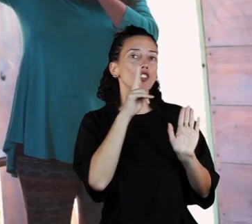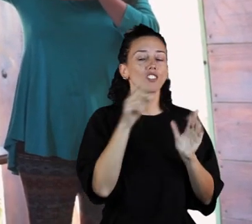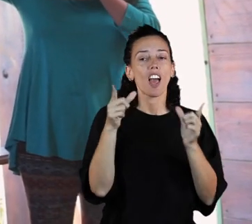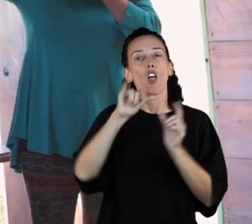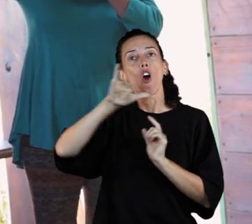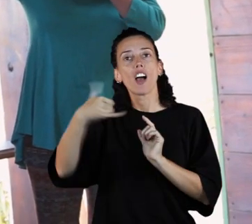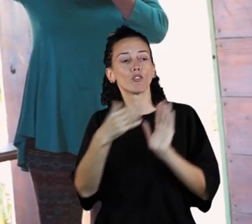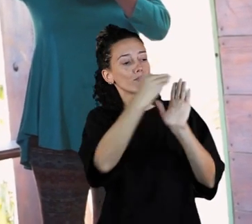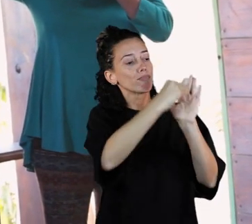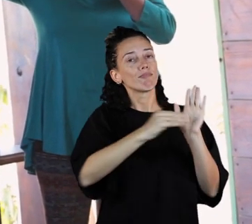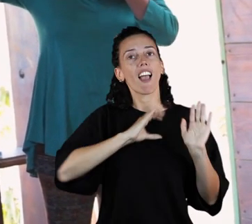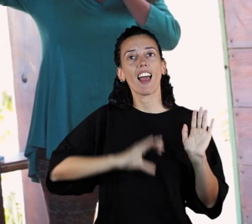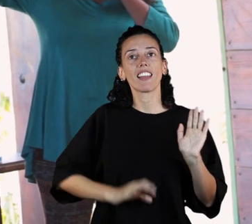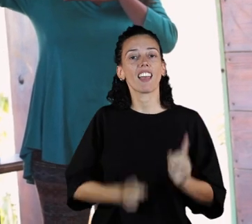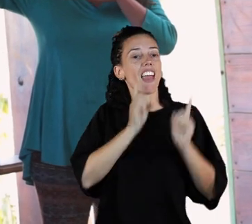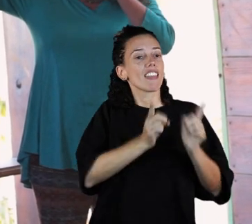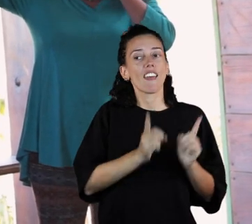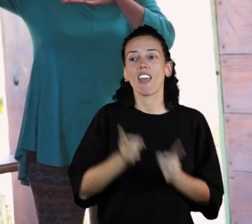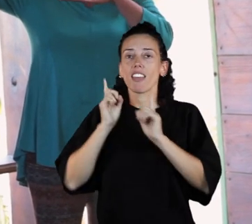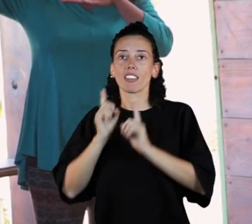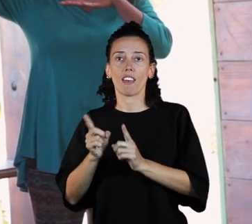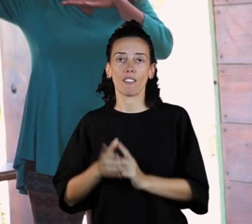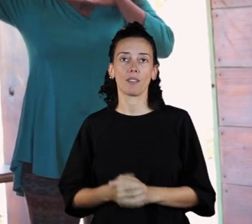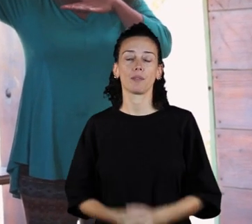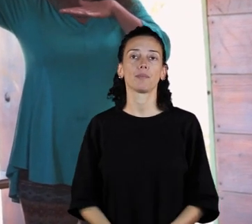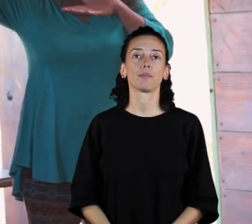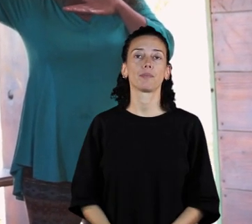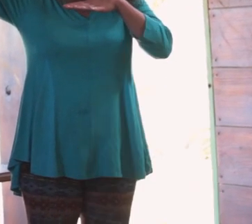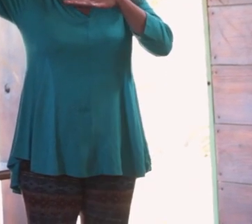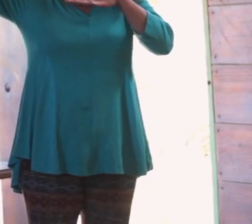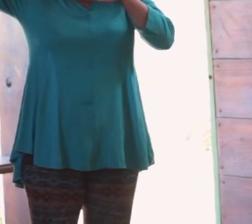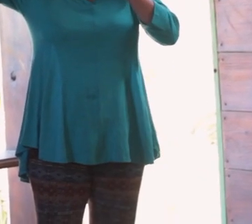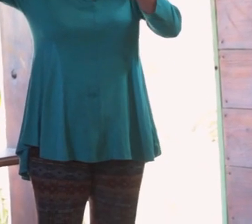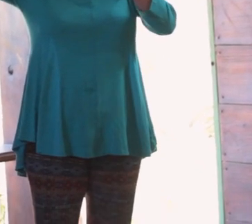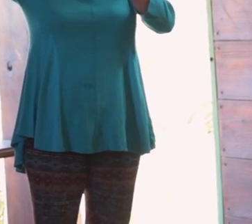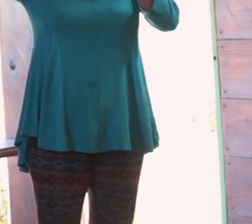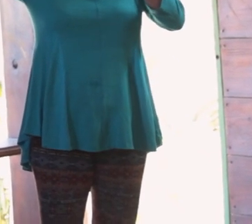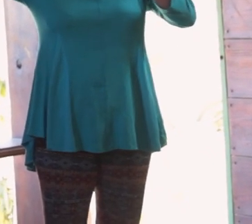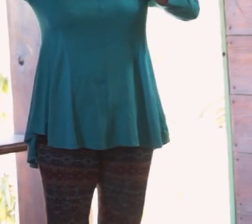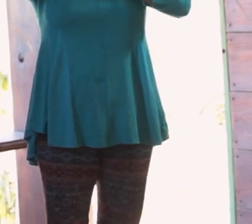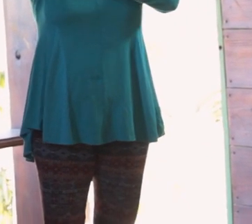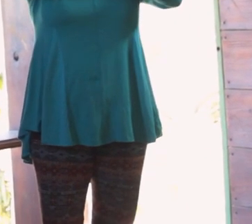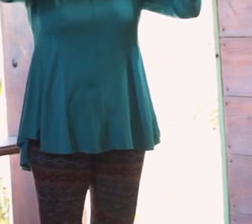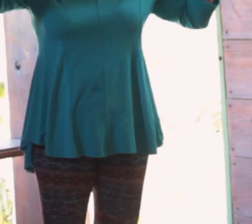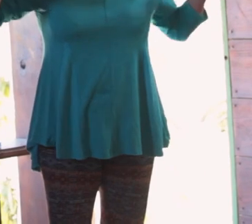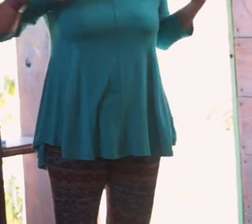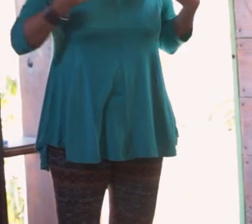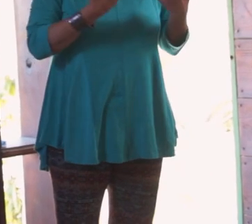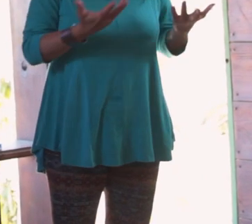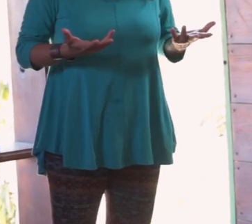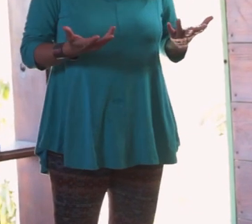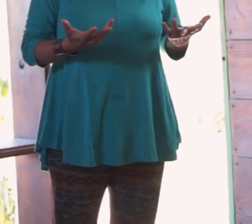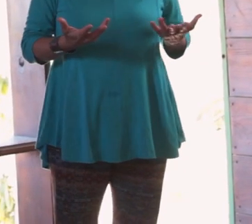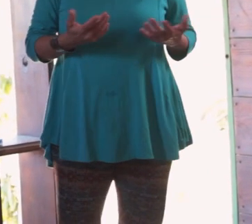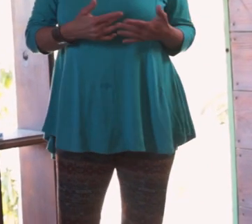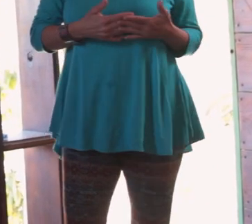características se creen, se sienten más importantes, ¿no? Y eso es pasa por todos,